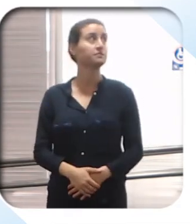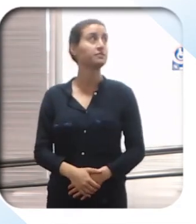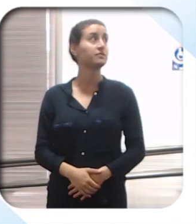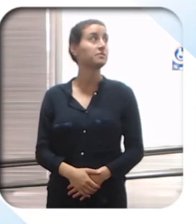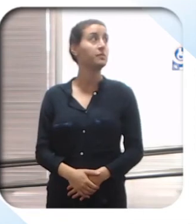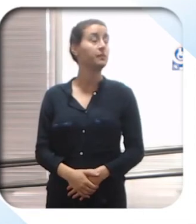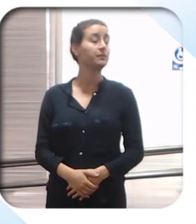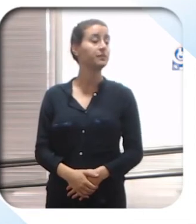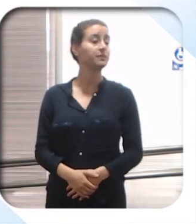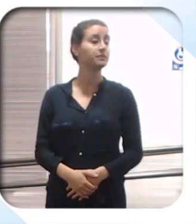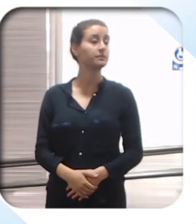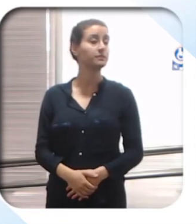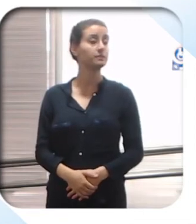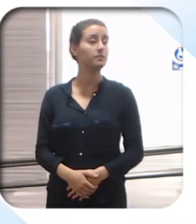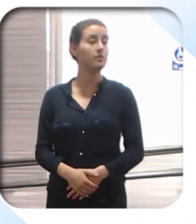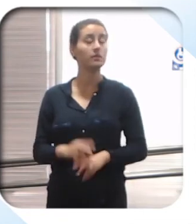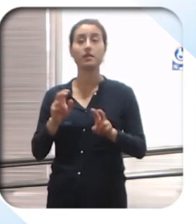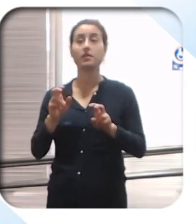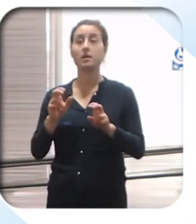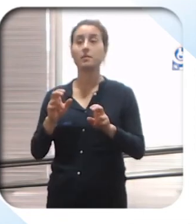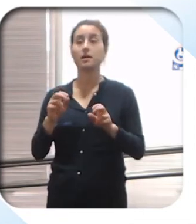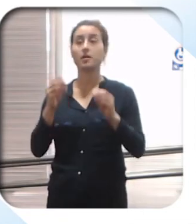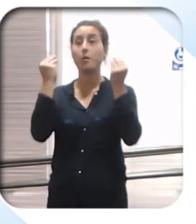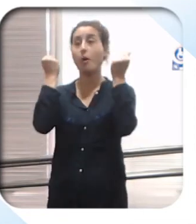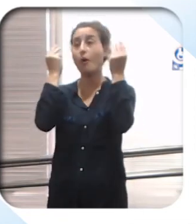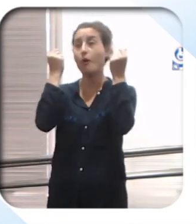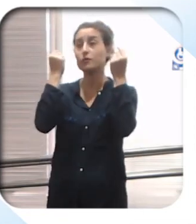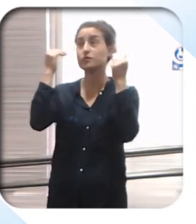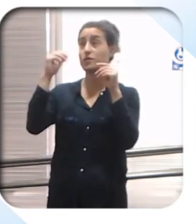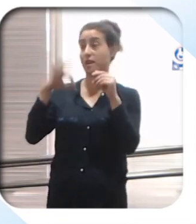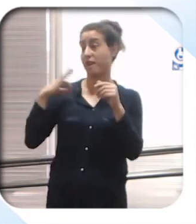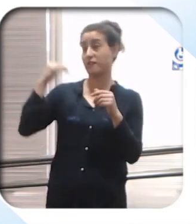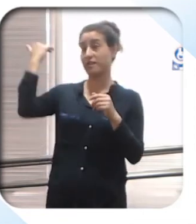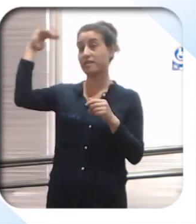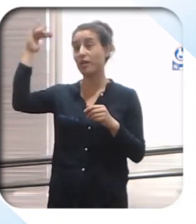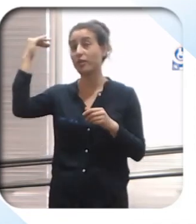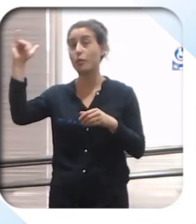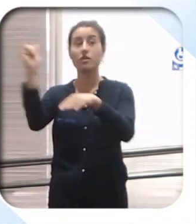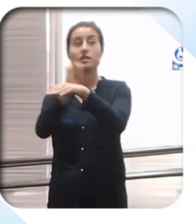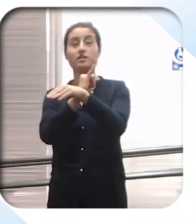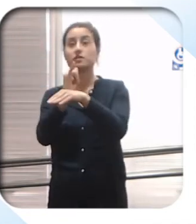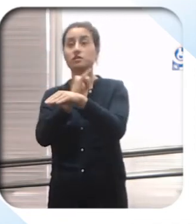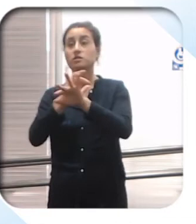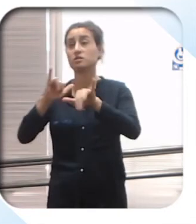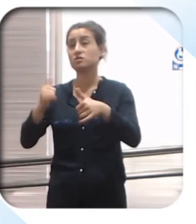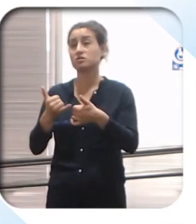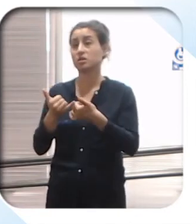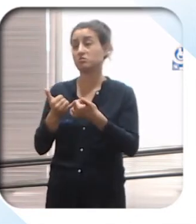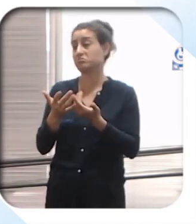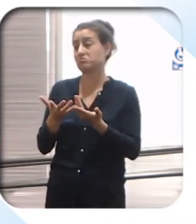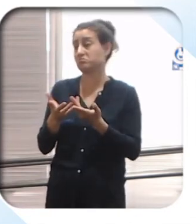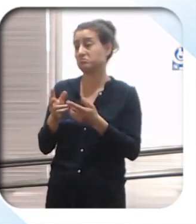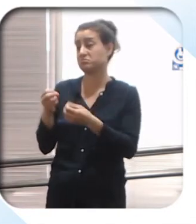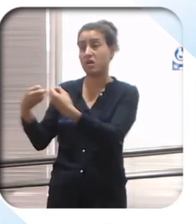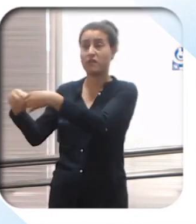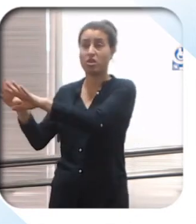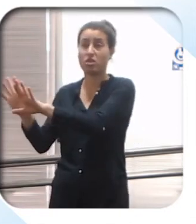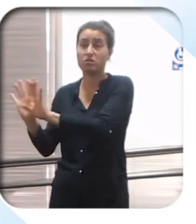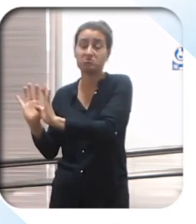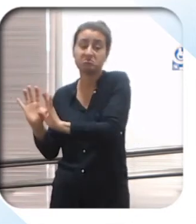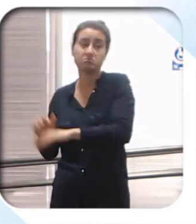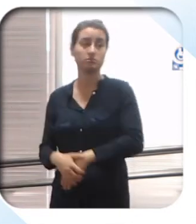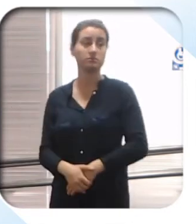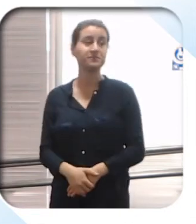gran tema que es el ocio, la vida adulta, las instituciones que ya no absorben el adulto en